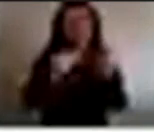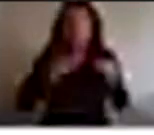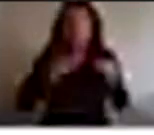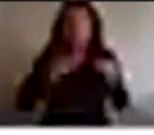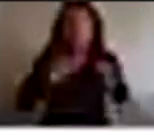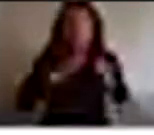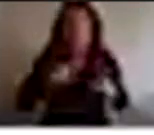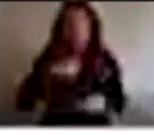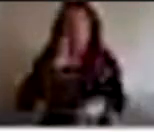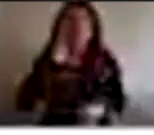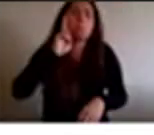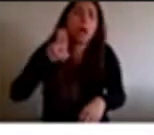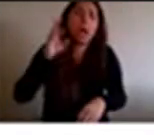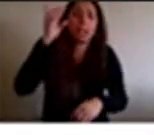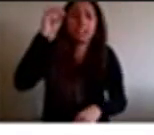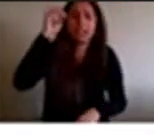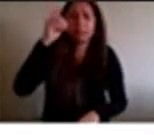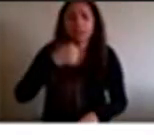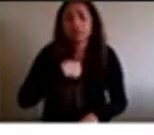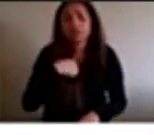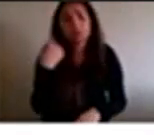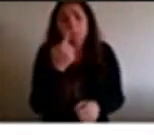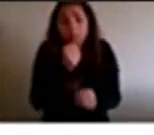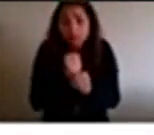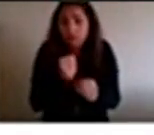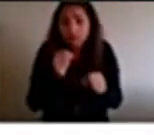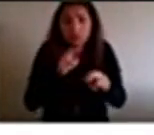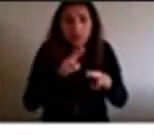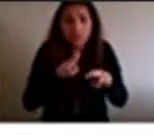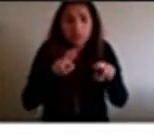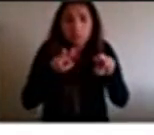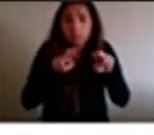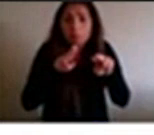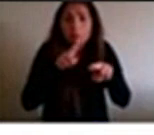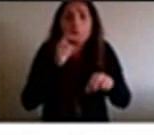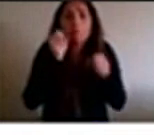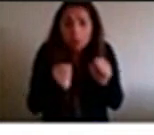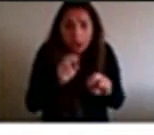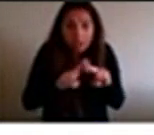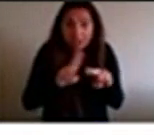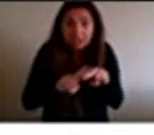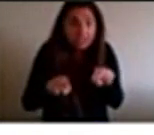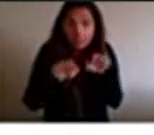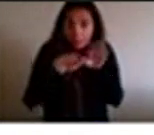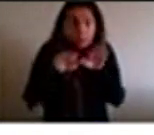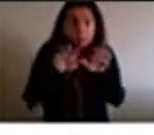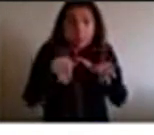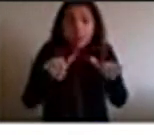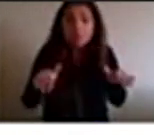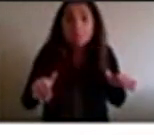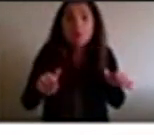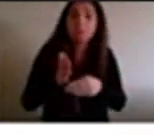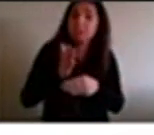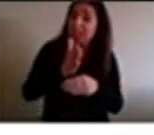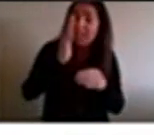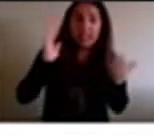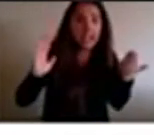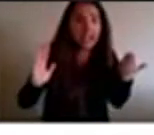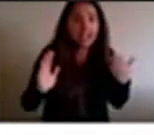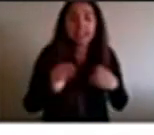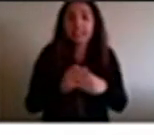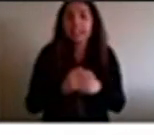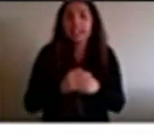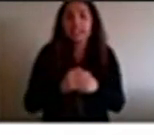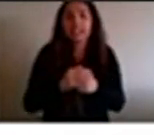discapacidad. Podemos hacer lo que podemos hacer, seguir adelante, triunfar